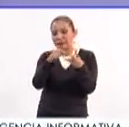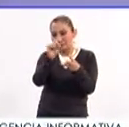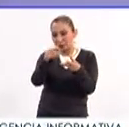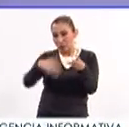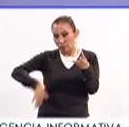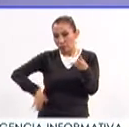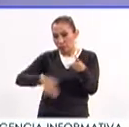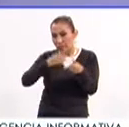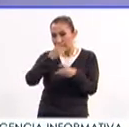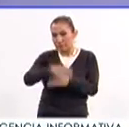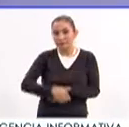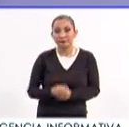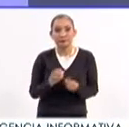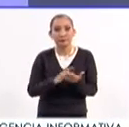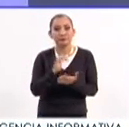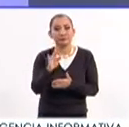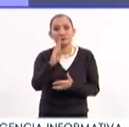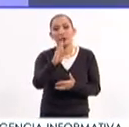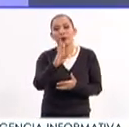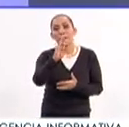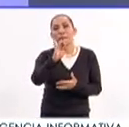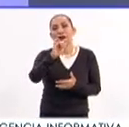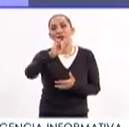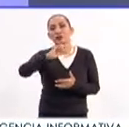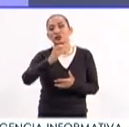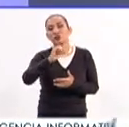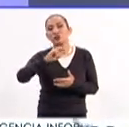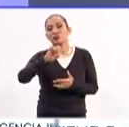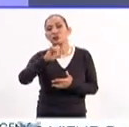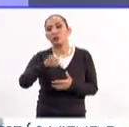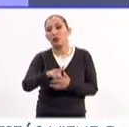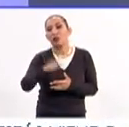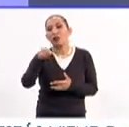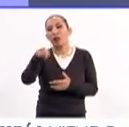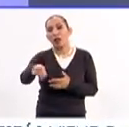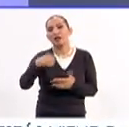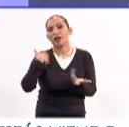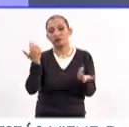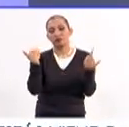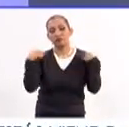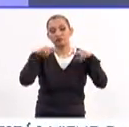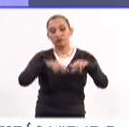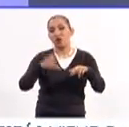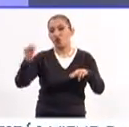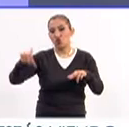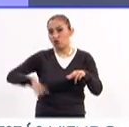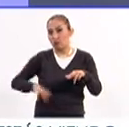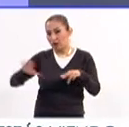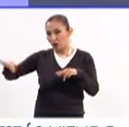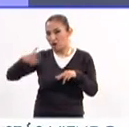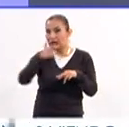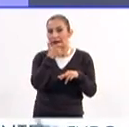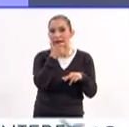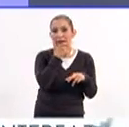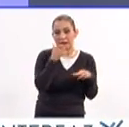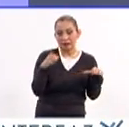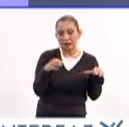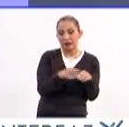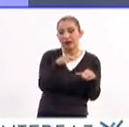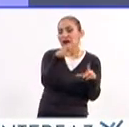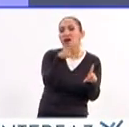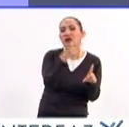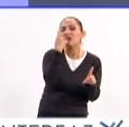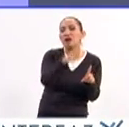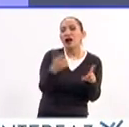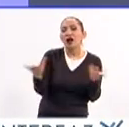usted nos está comentando. Muchas gracias. El British Council es una organización, una representación no gubernamental del Reino Unido, cuyo objetivo